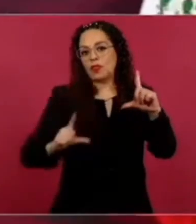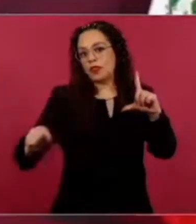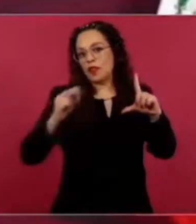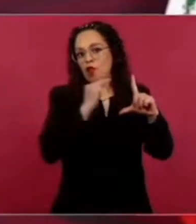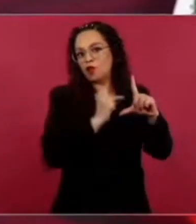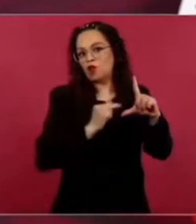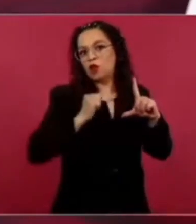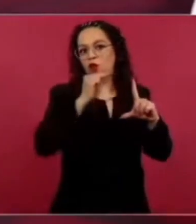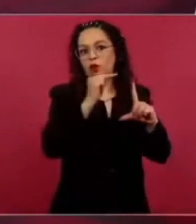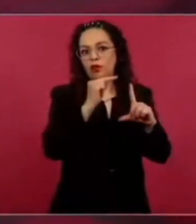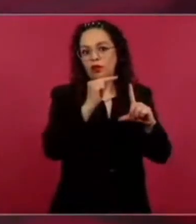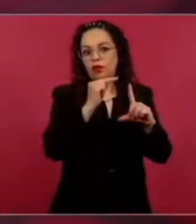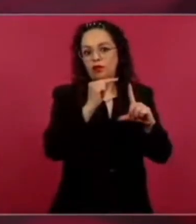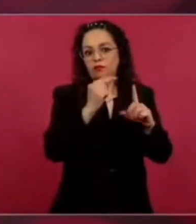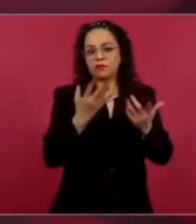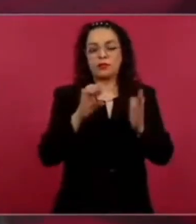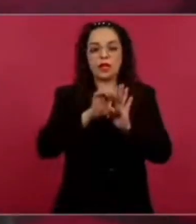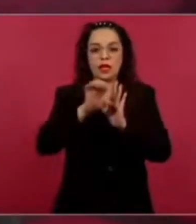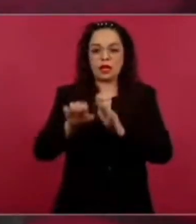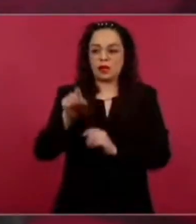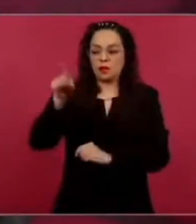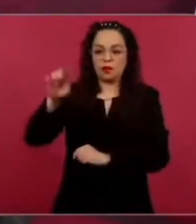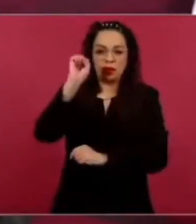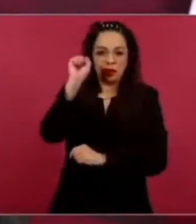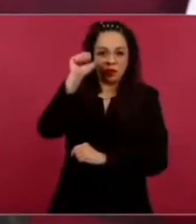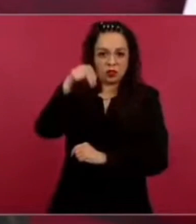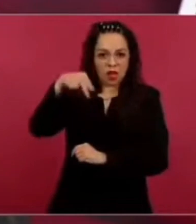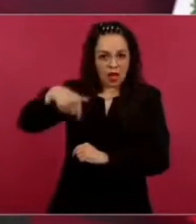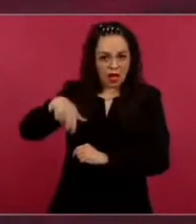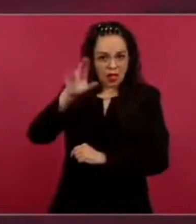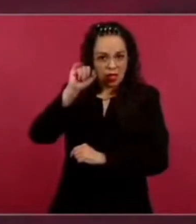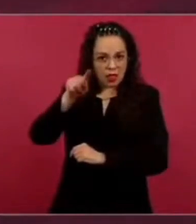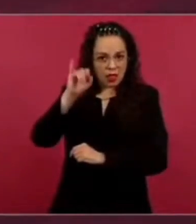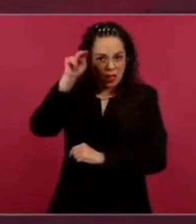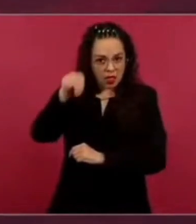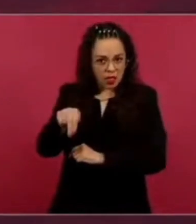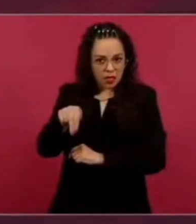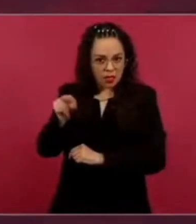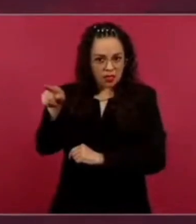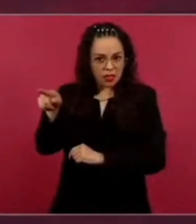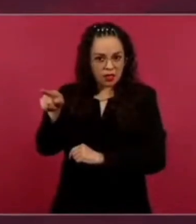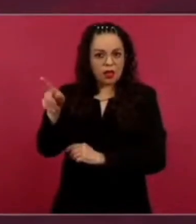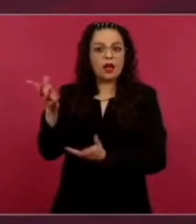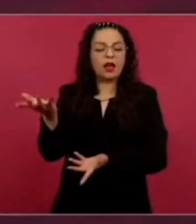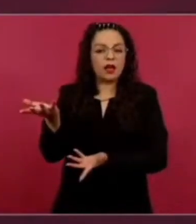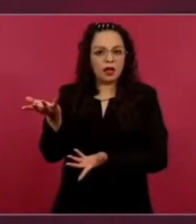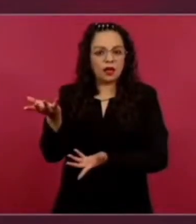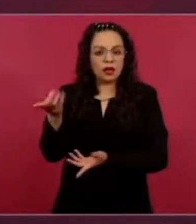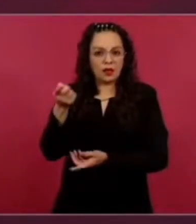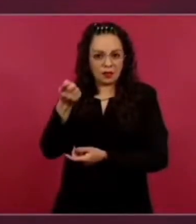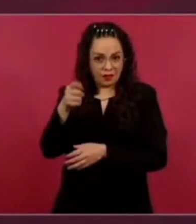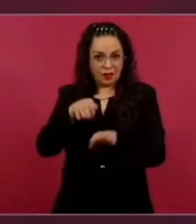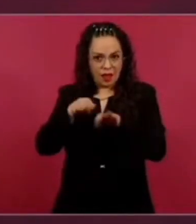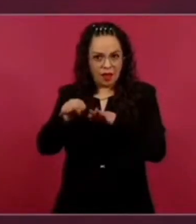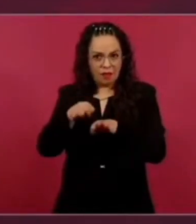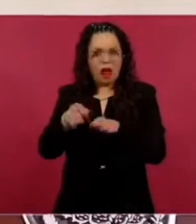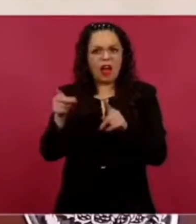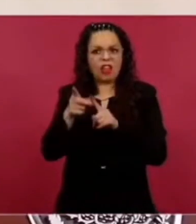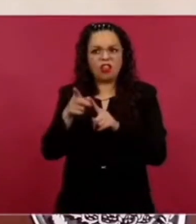jornaleros de San Quintín, pues de Guerrero, de Oaxaca.